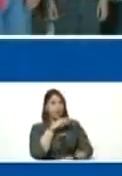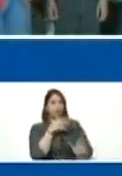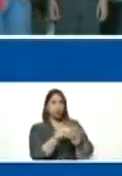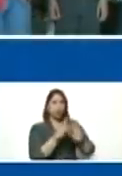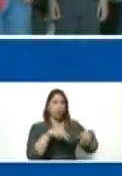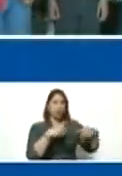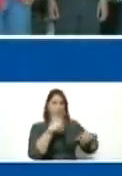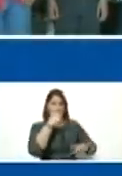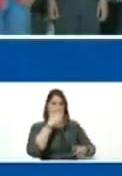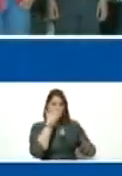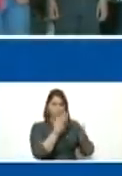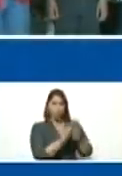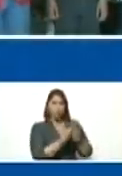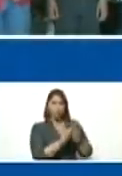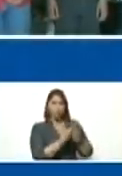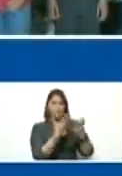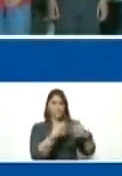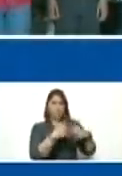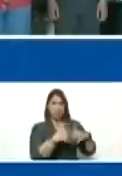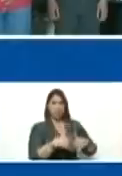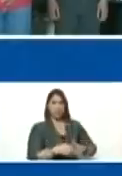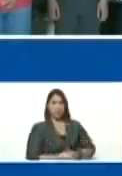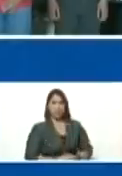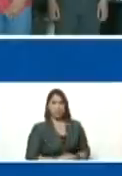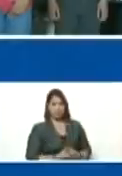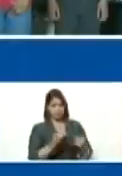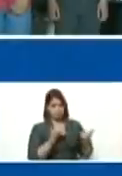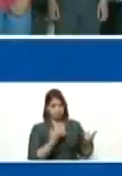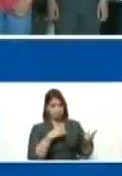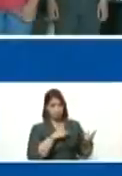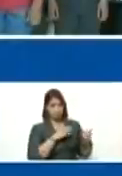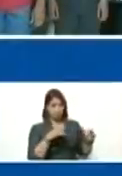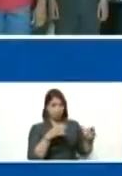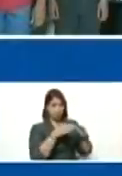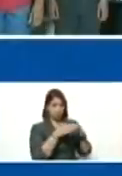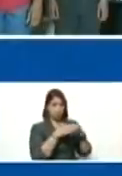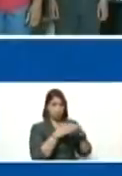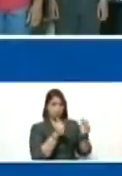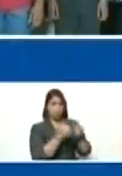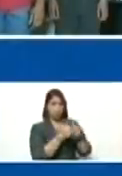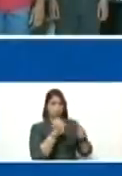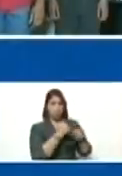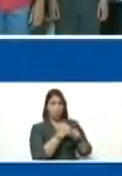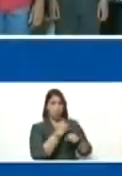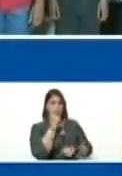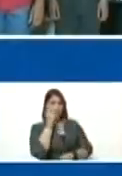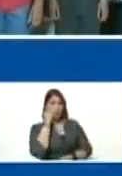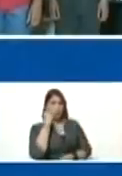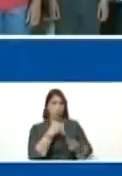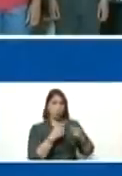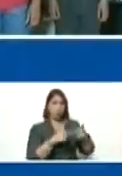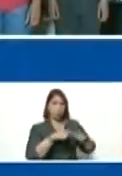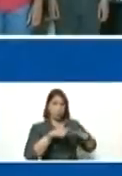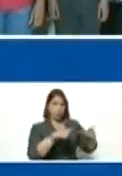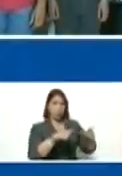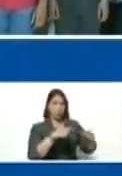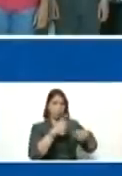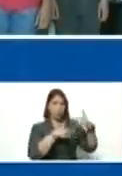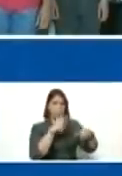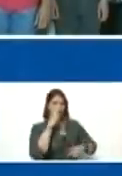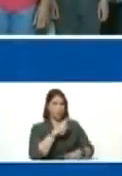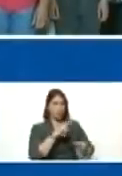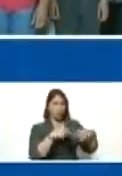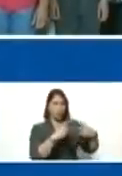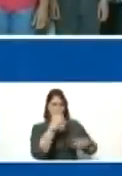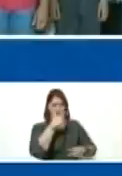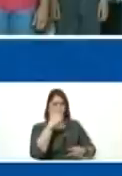actitud frente a la empresa. Y ahorita cuando nosotros nos reunimos con los trabajadores en los distintos espacios productivos, uno ve esa nueva